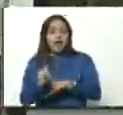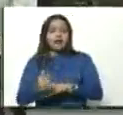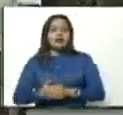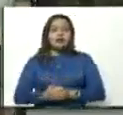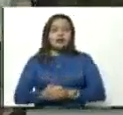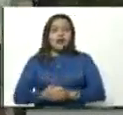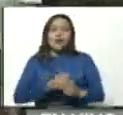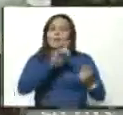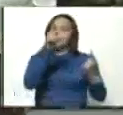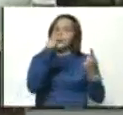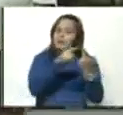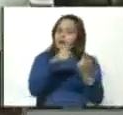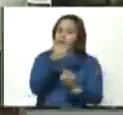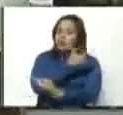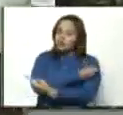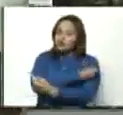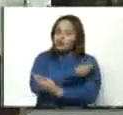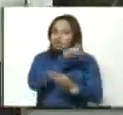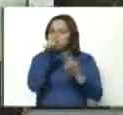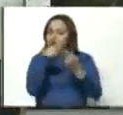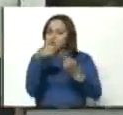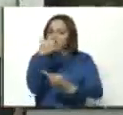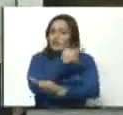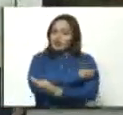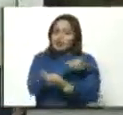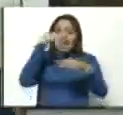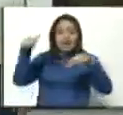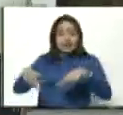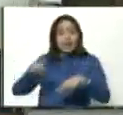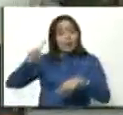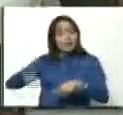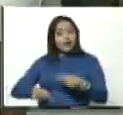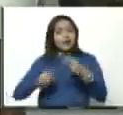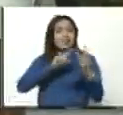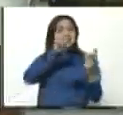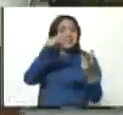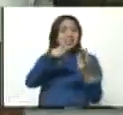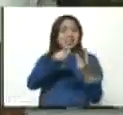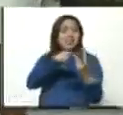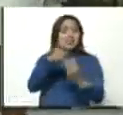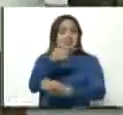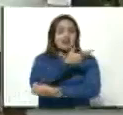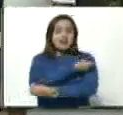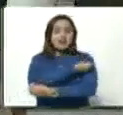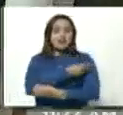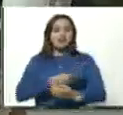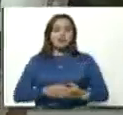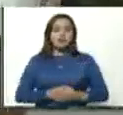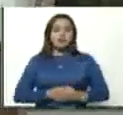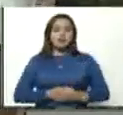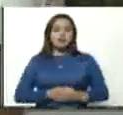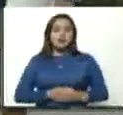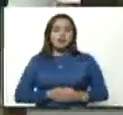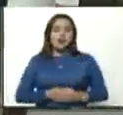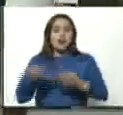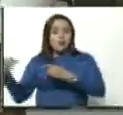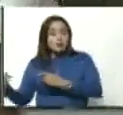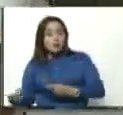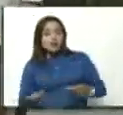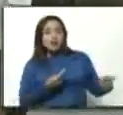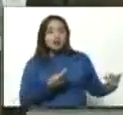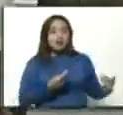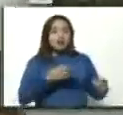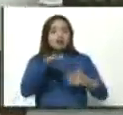la primera dosis y la segunda dosis. Ese es el llamado, o sea, la gran convocatoria a la población, que